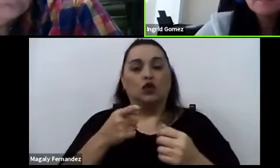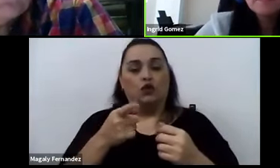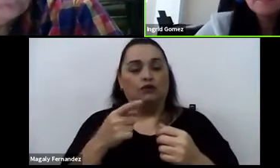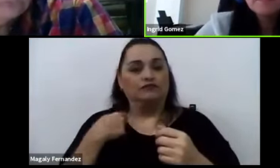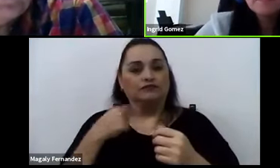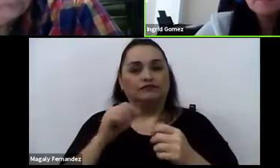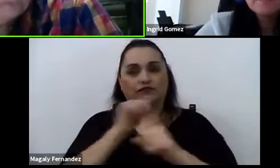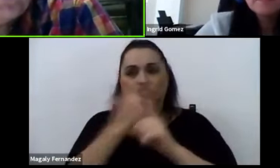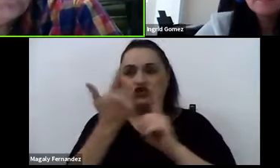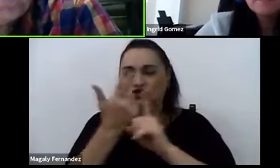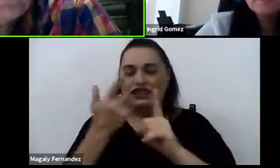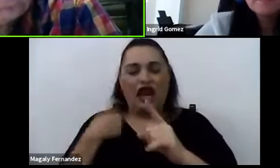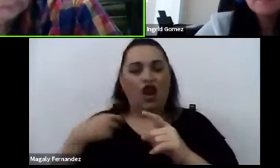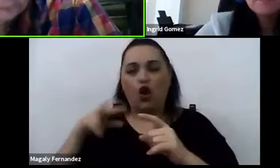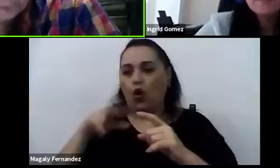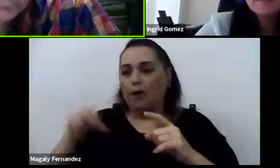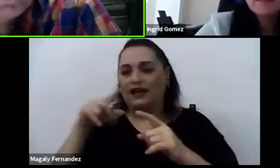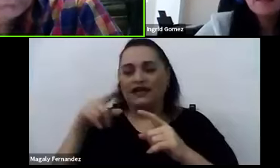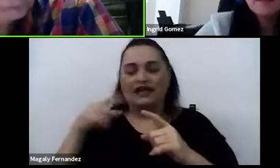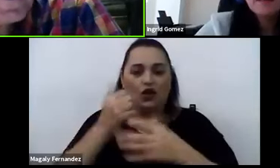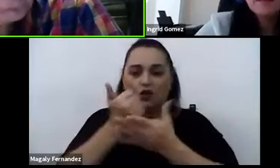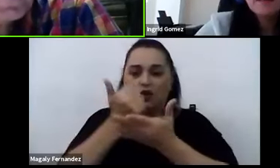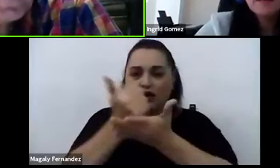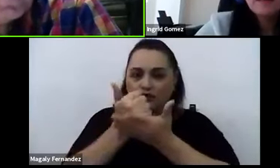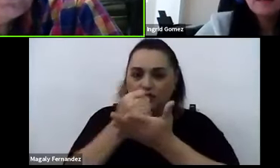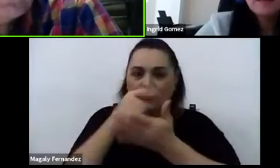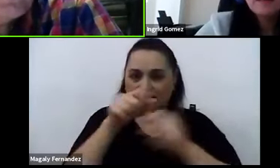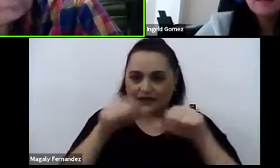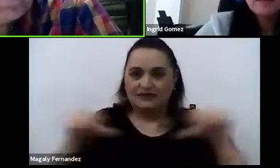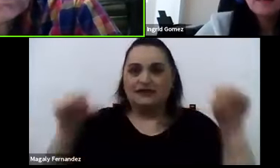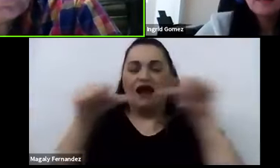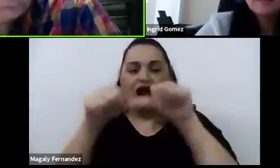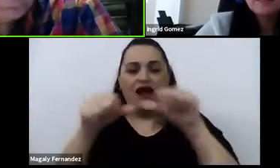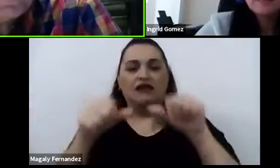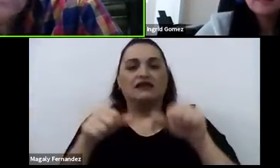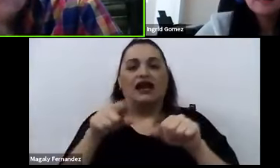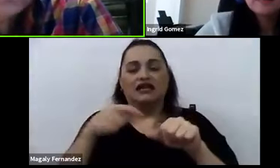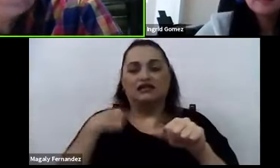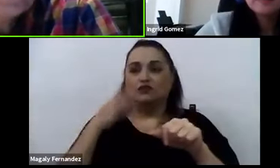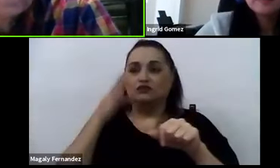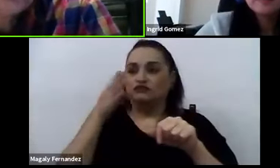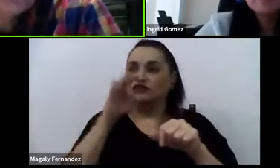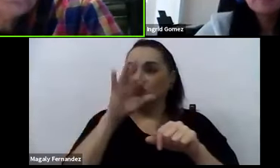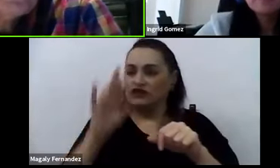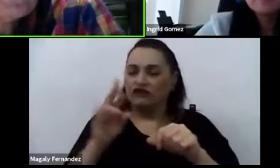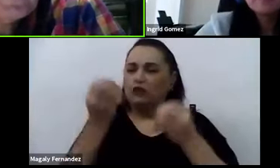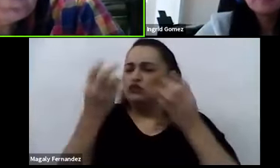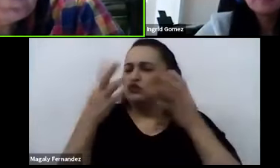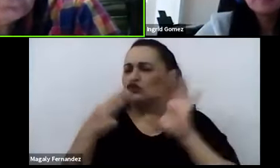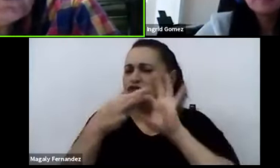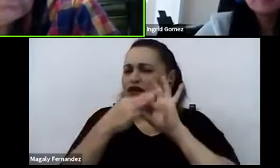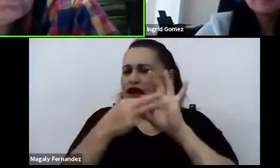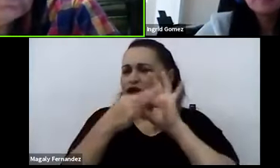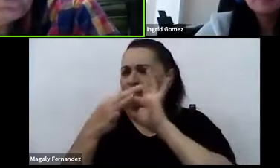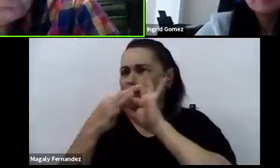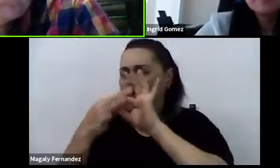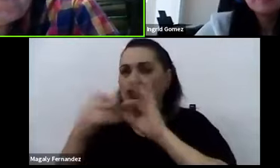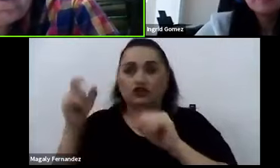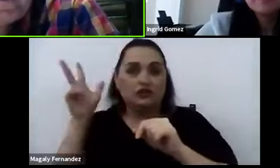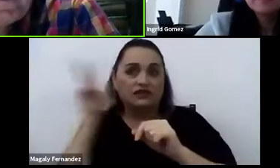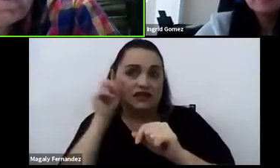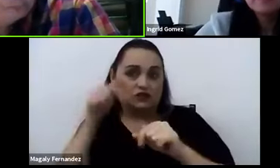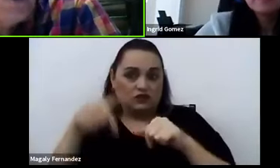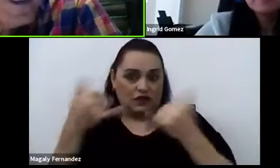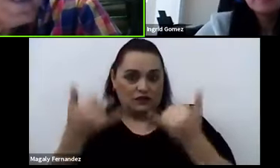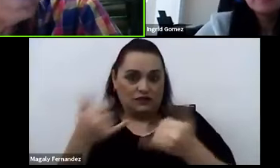gran compañero y colaborador en estas áreas, con la Universidad de Costa Rica y con muchos aliados que ahora están escuchándonos,